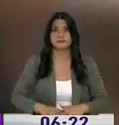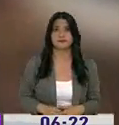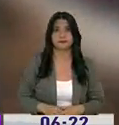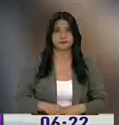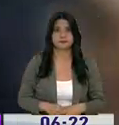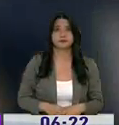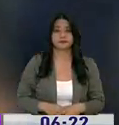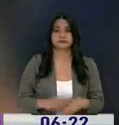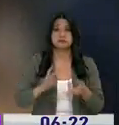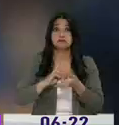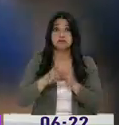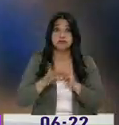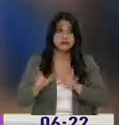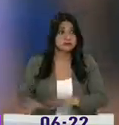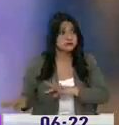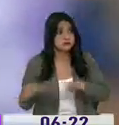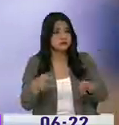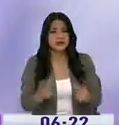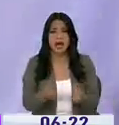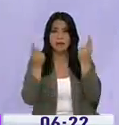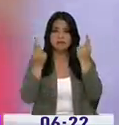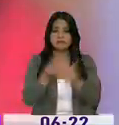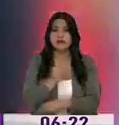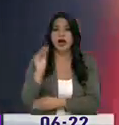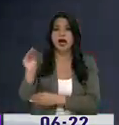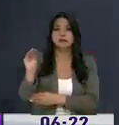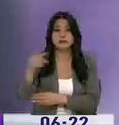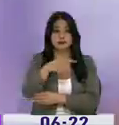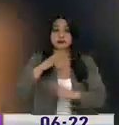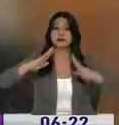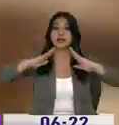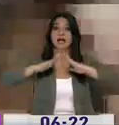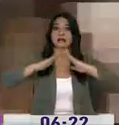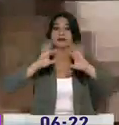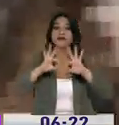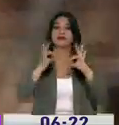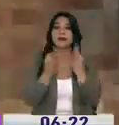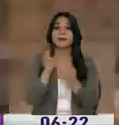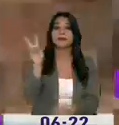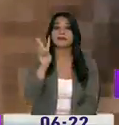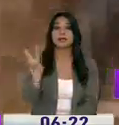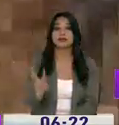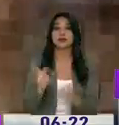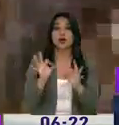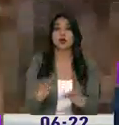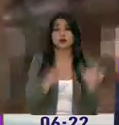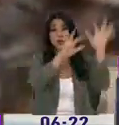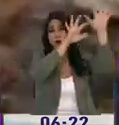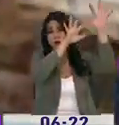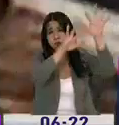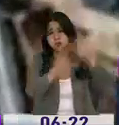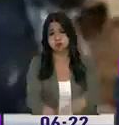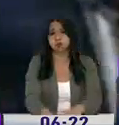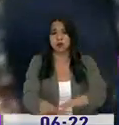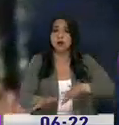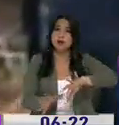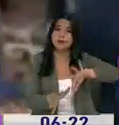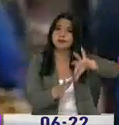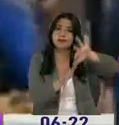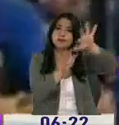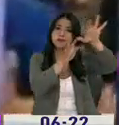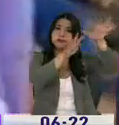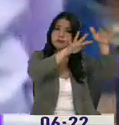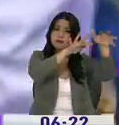Fueron los vecinos quienes dieron la alerta de que la vivienda de la familia venezolana estaba sepultada por el deslave de un cerro en la parroquia